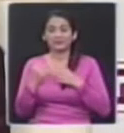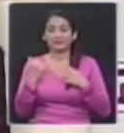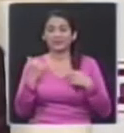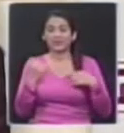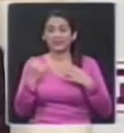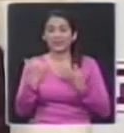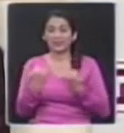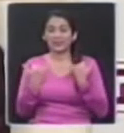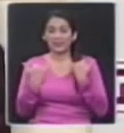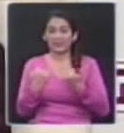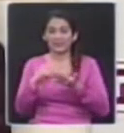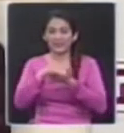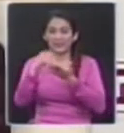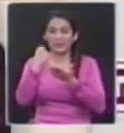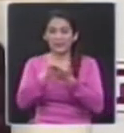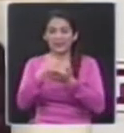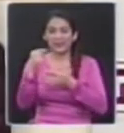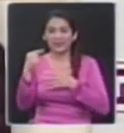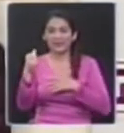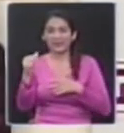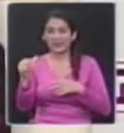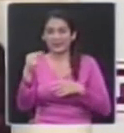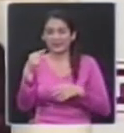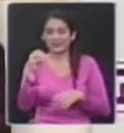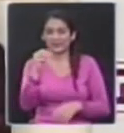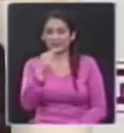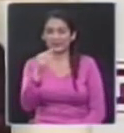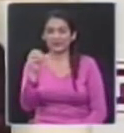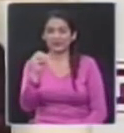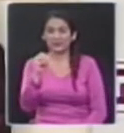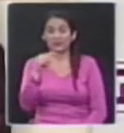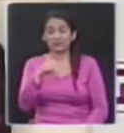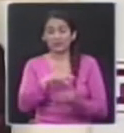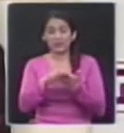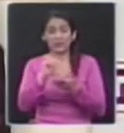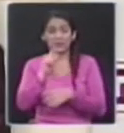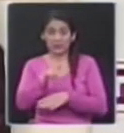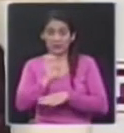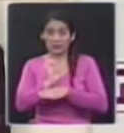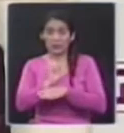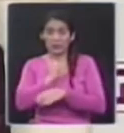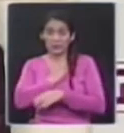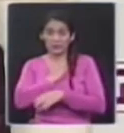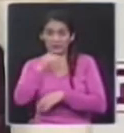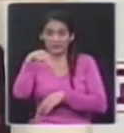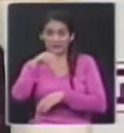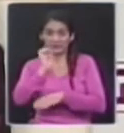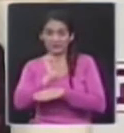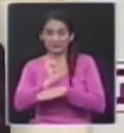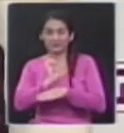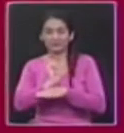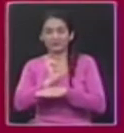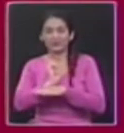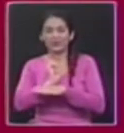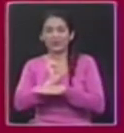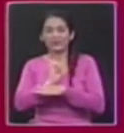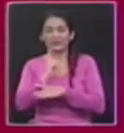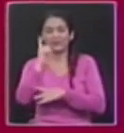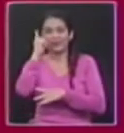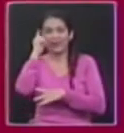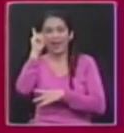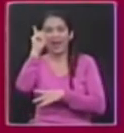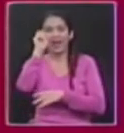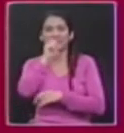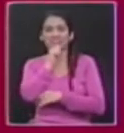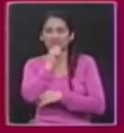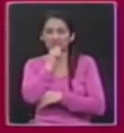de Olimpiadas Especiales. Y Agogo, al ser una marca ecuatoriana de producción 100% local, podía ser muy flexible en